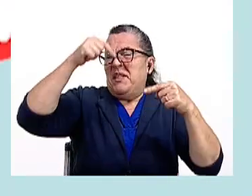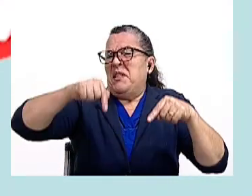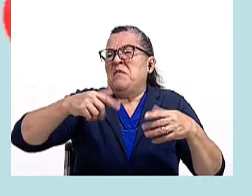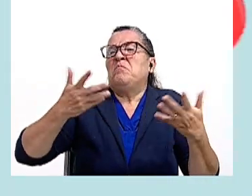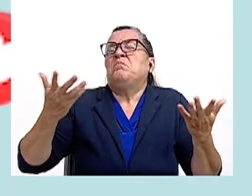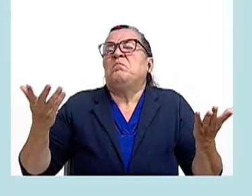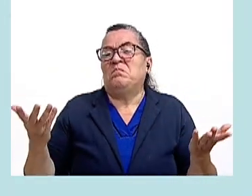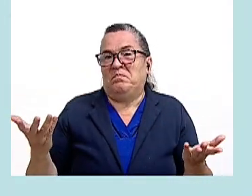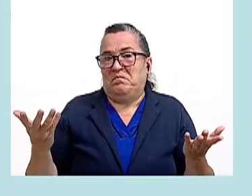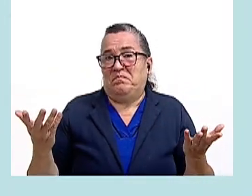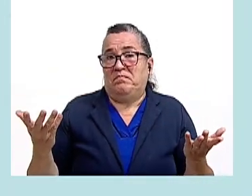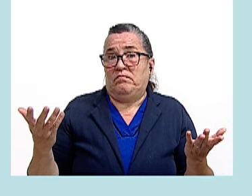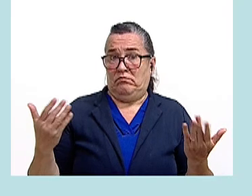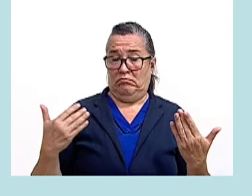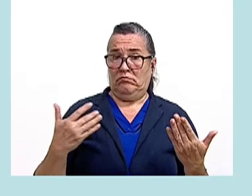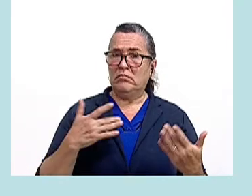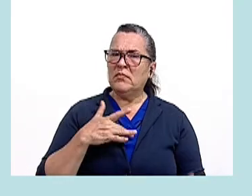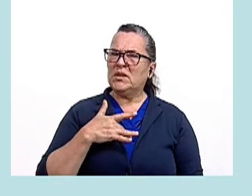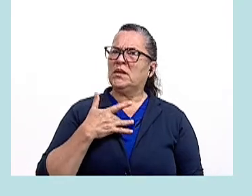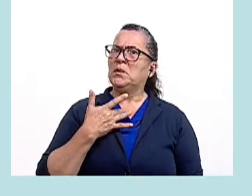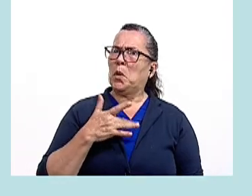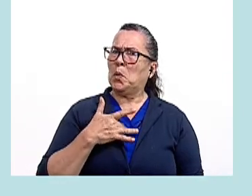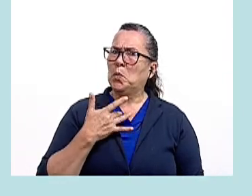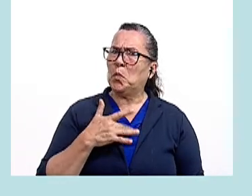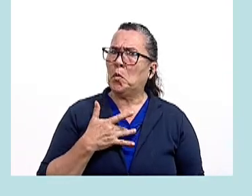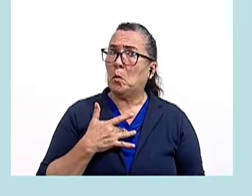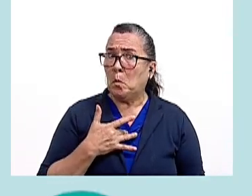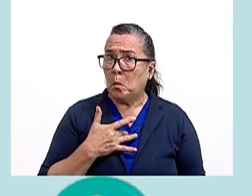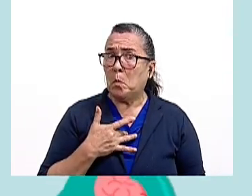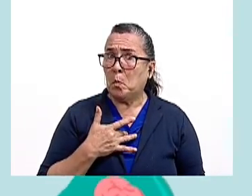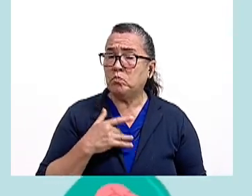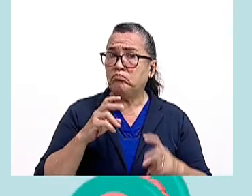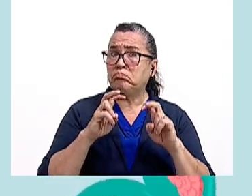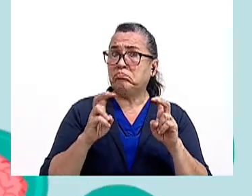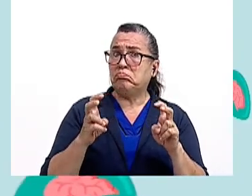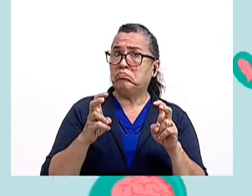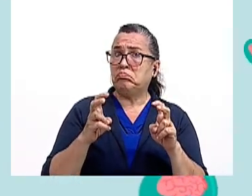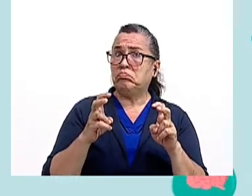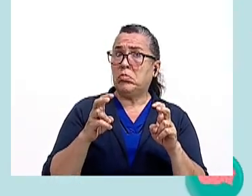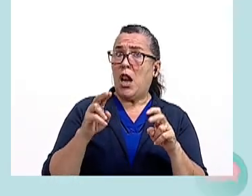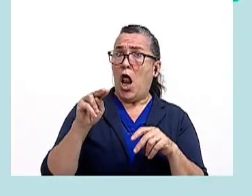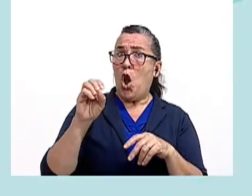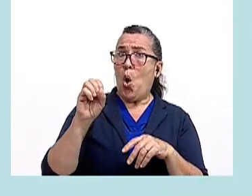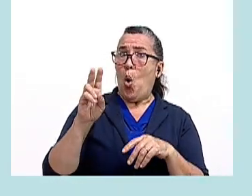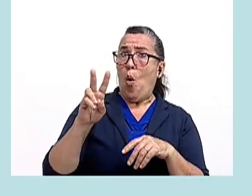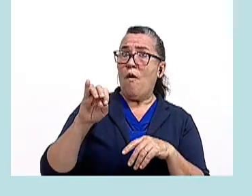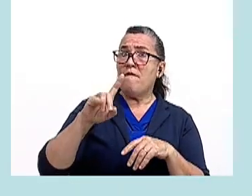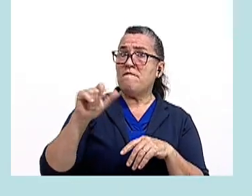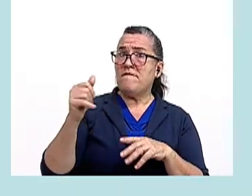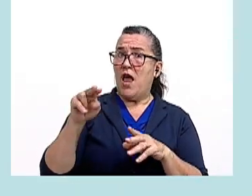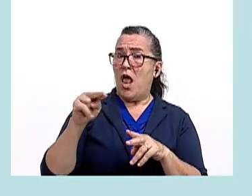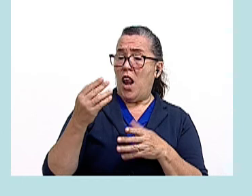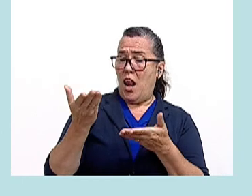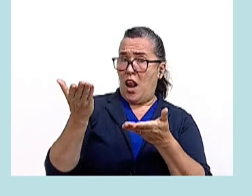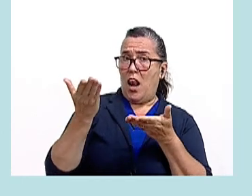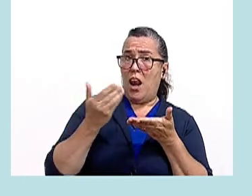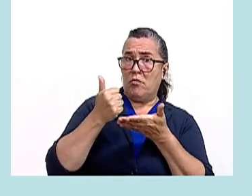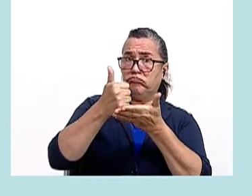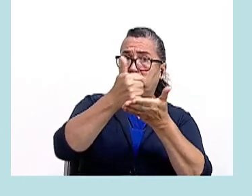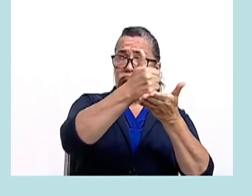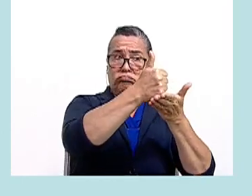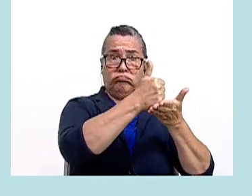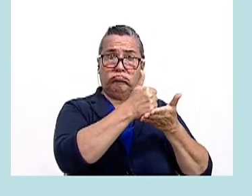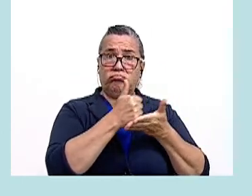hoy? Siento que el tema de la novela me sirve para la vida